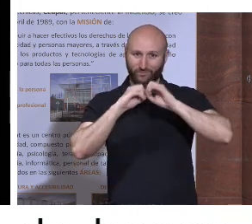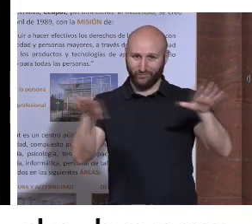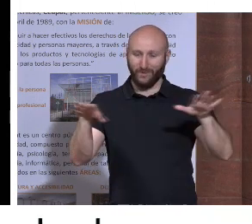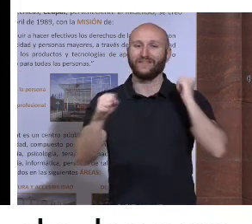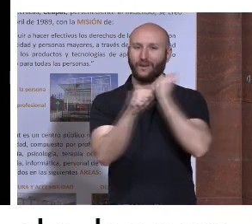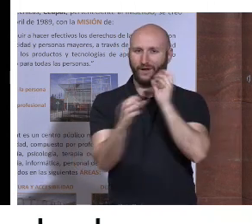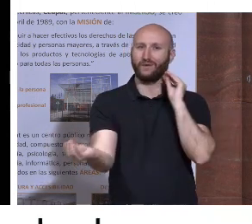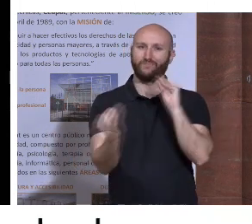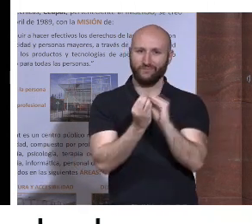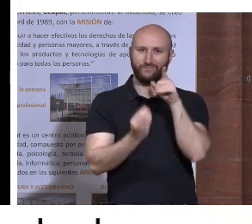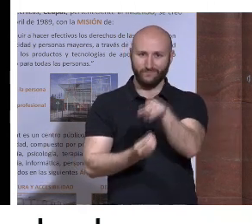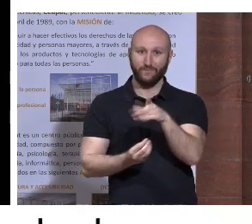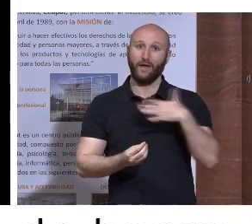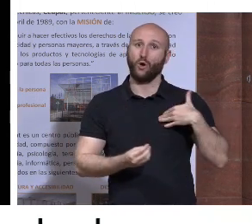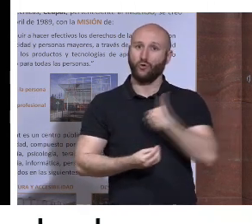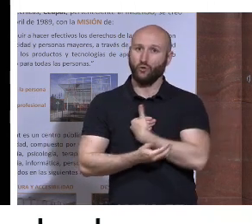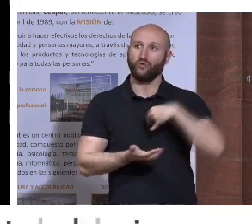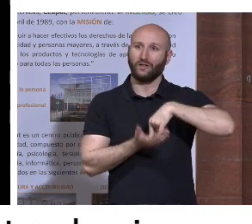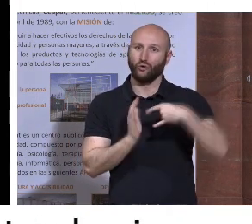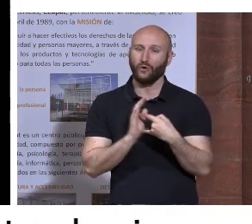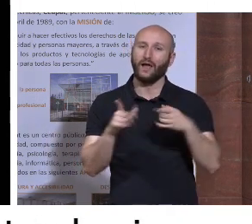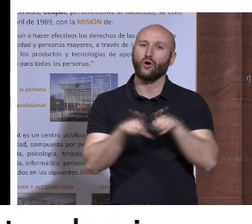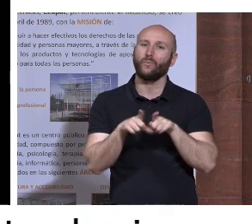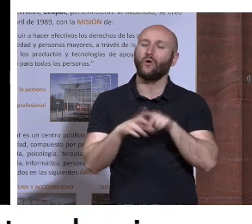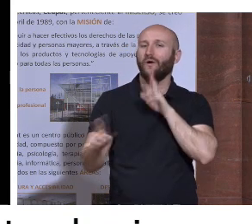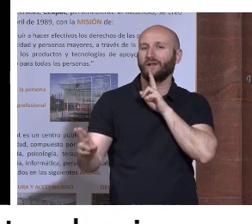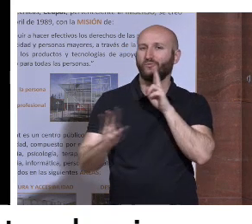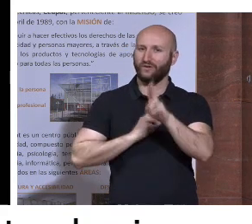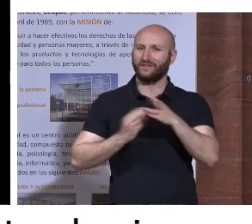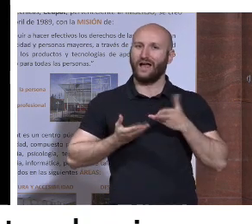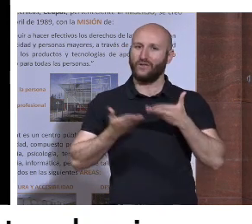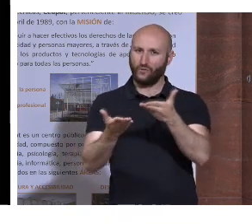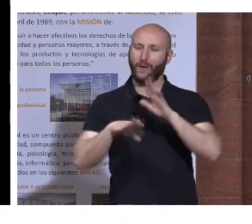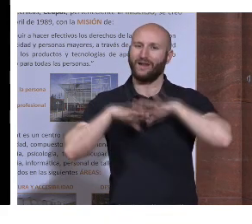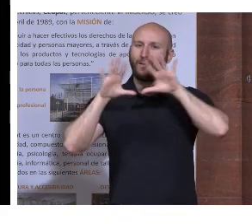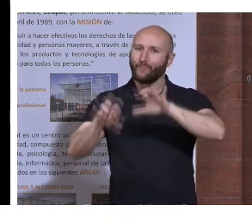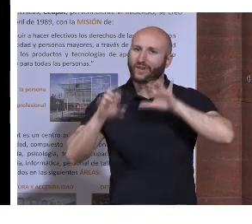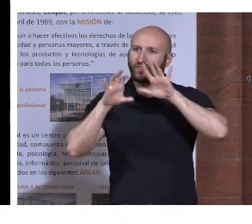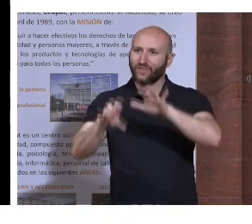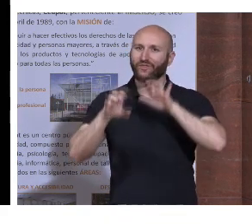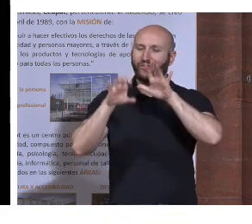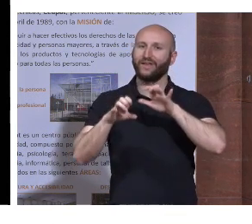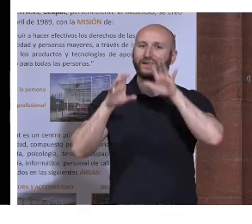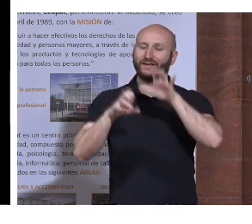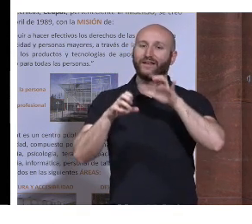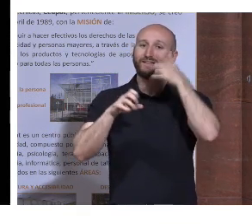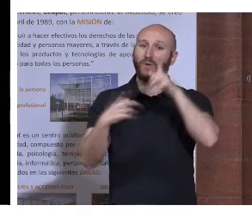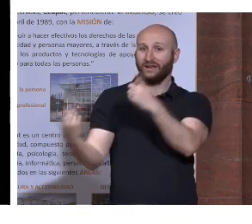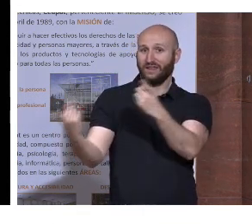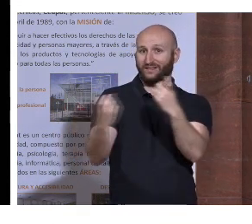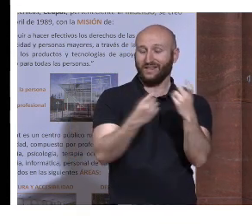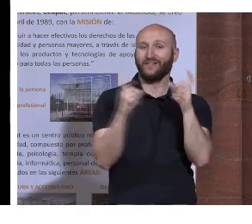papel de las tecnologías como una respuesta para atender y responder a las